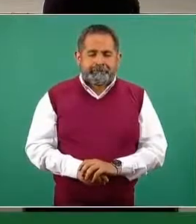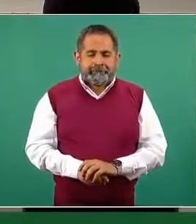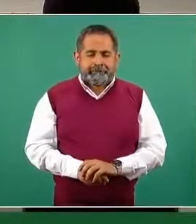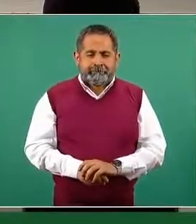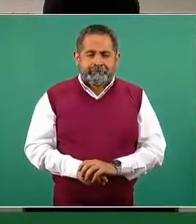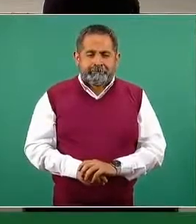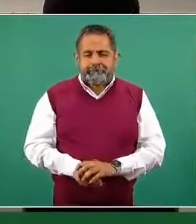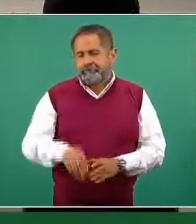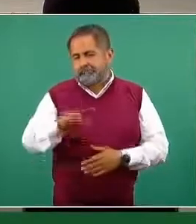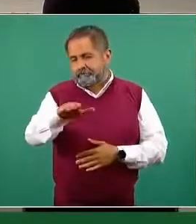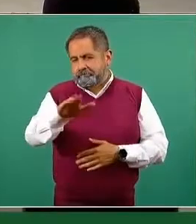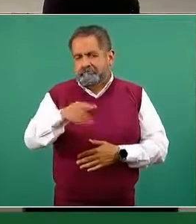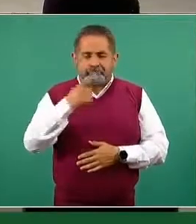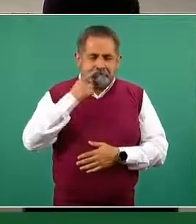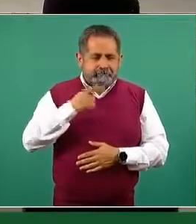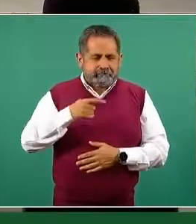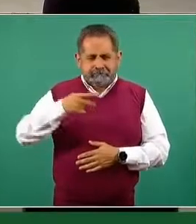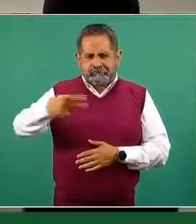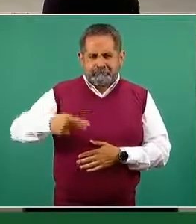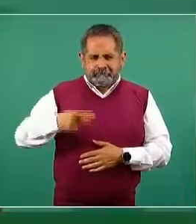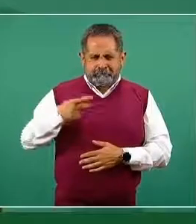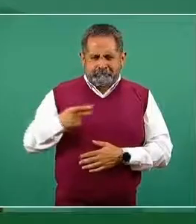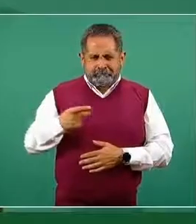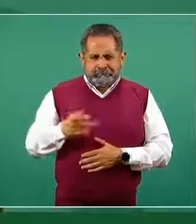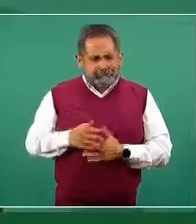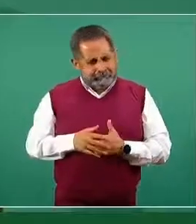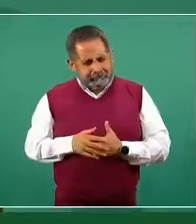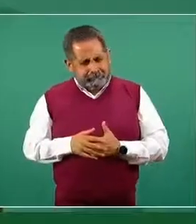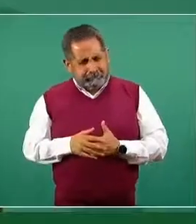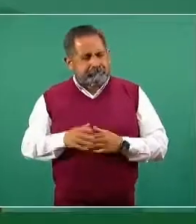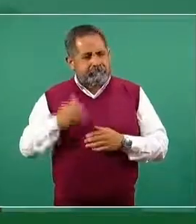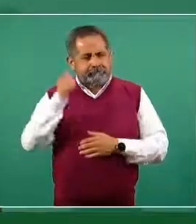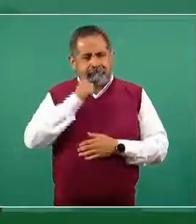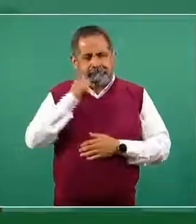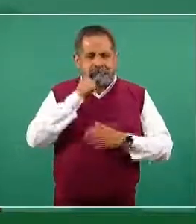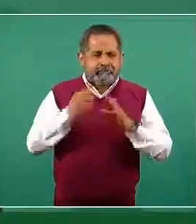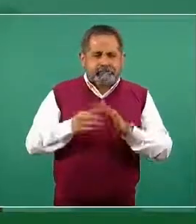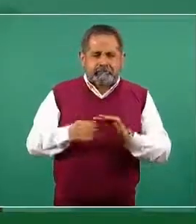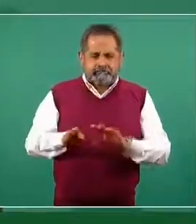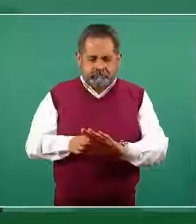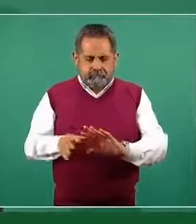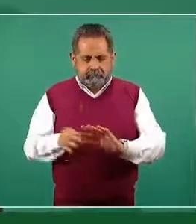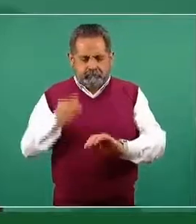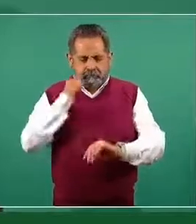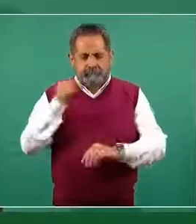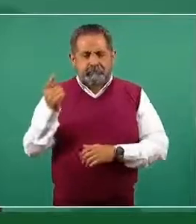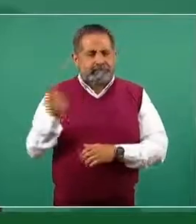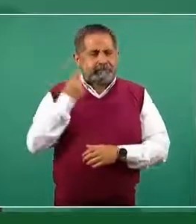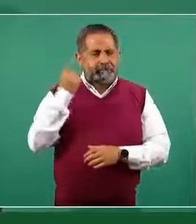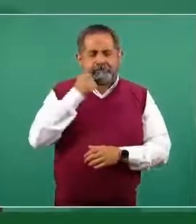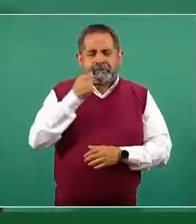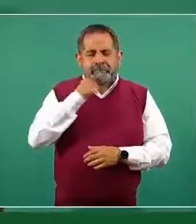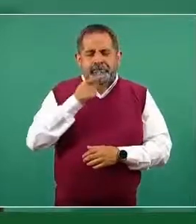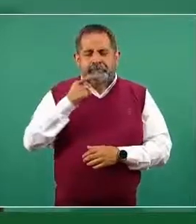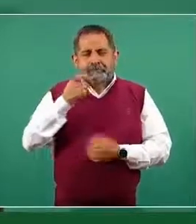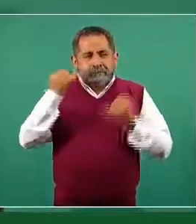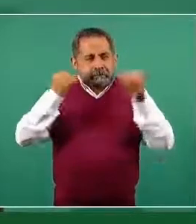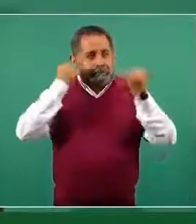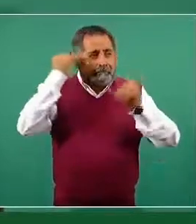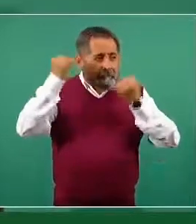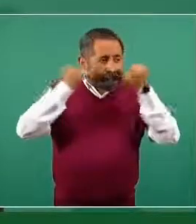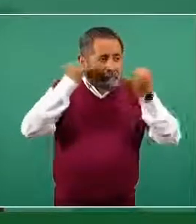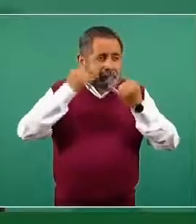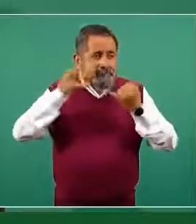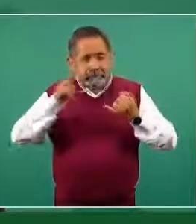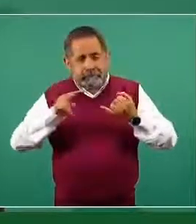Elena, esta pregunta corresponde siempre a estos famosos mitos y